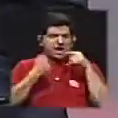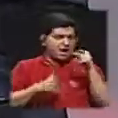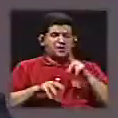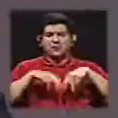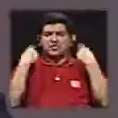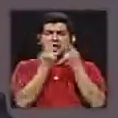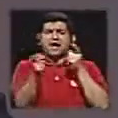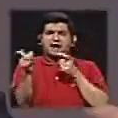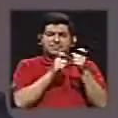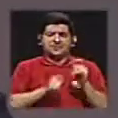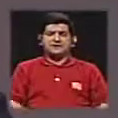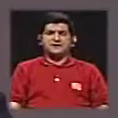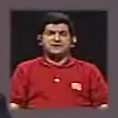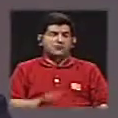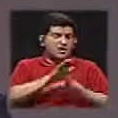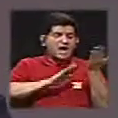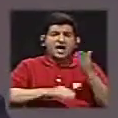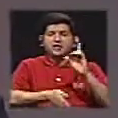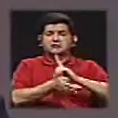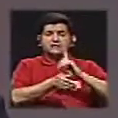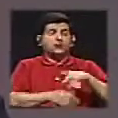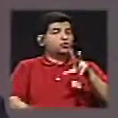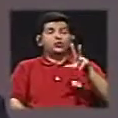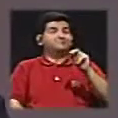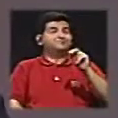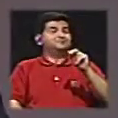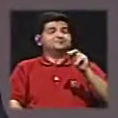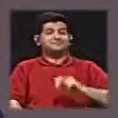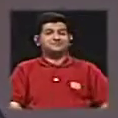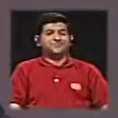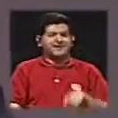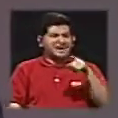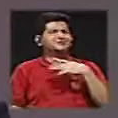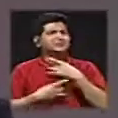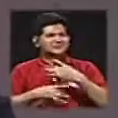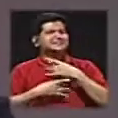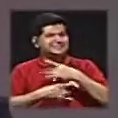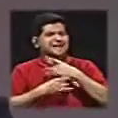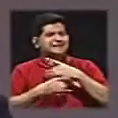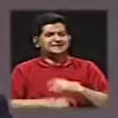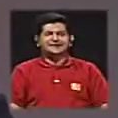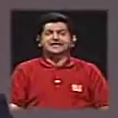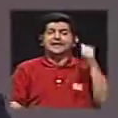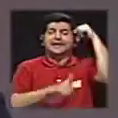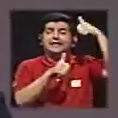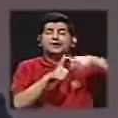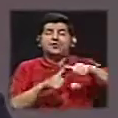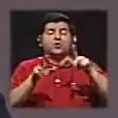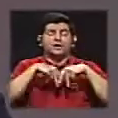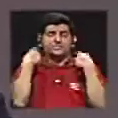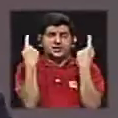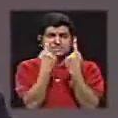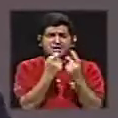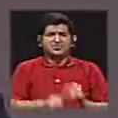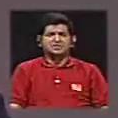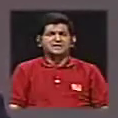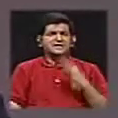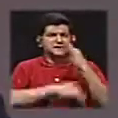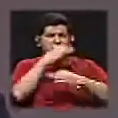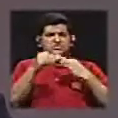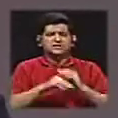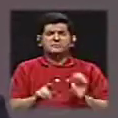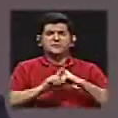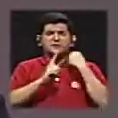partido al salir el doctor. Viera que no. Es muy curioso. Acuérdese usted que este partido venía como en una especie de